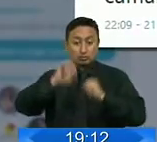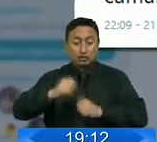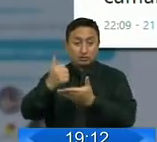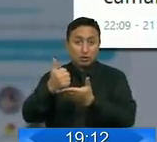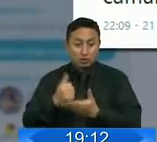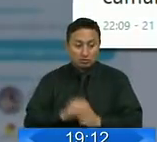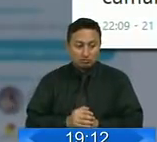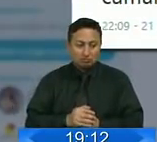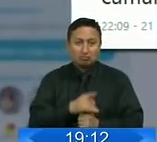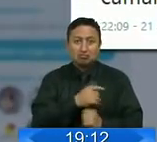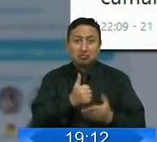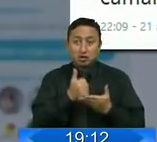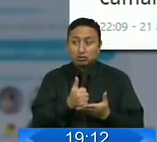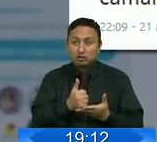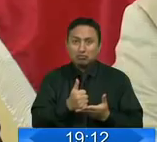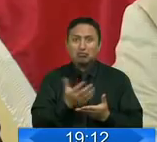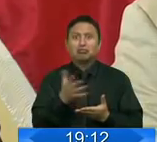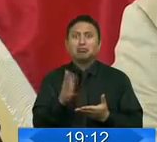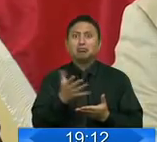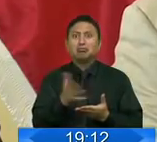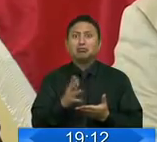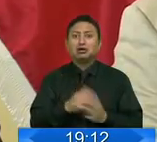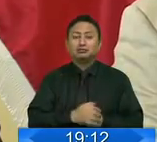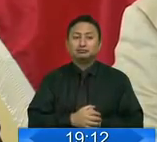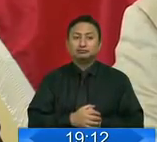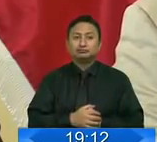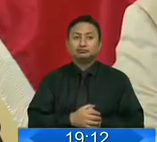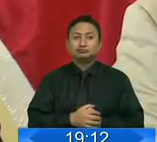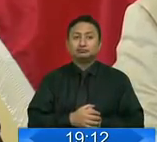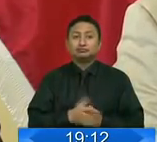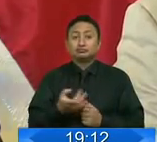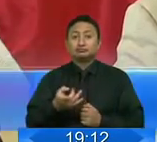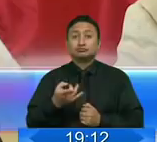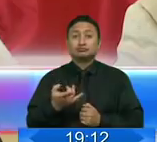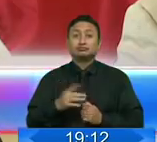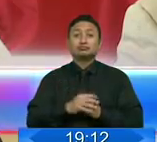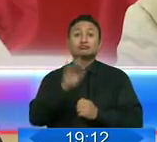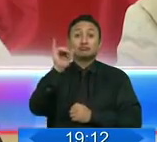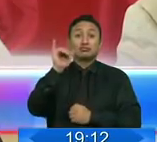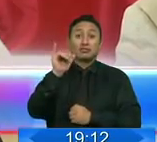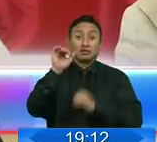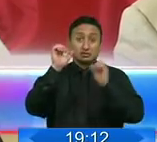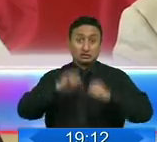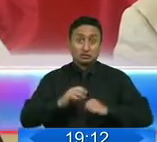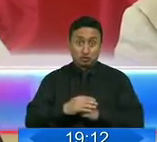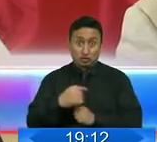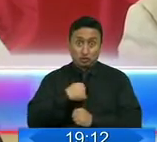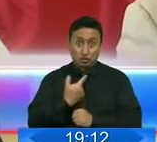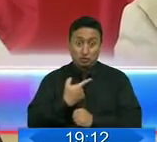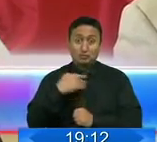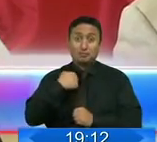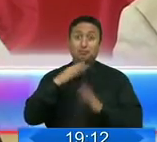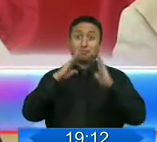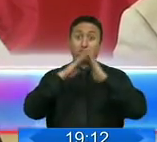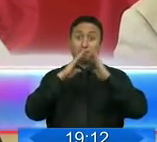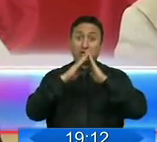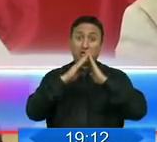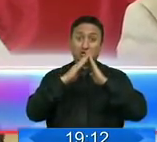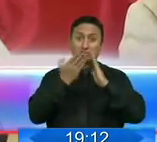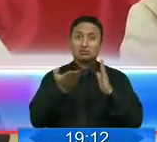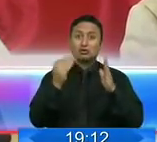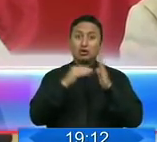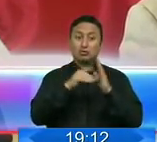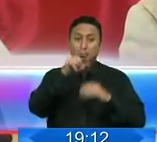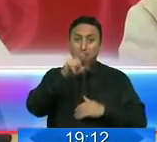la ayuda nunca llegó. Y desde luego el fin de semana fui también víctima a sí mismo de otro intento